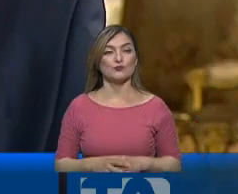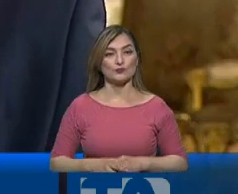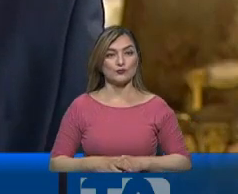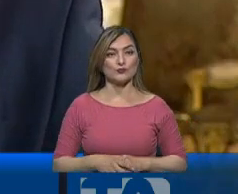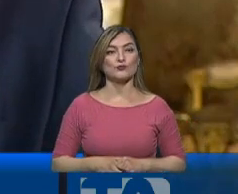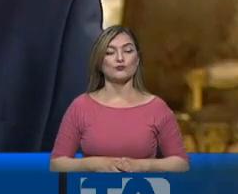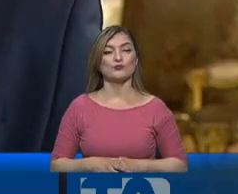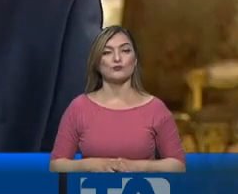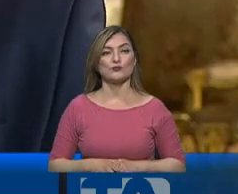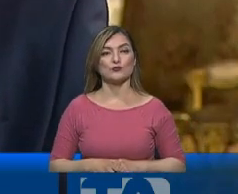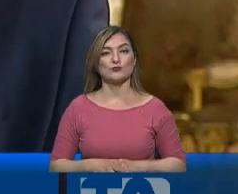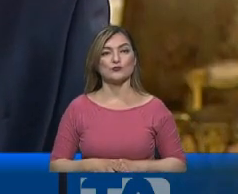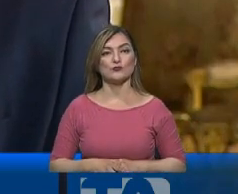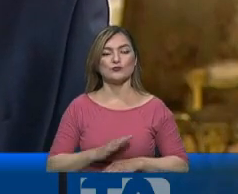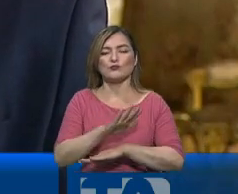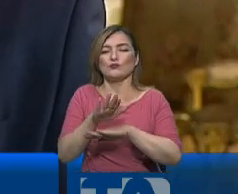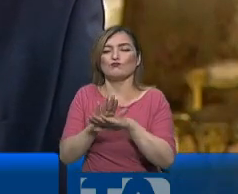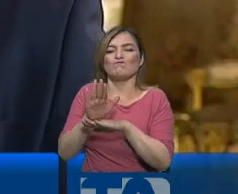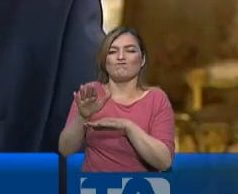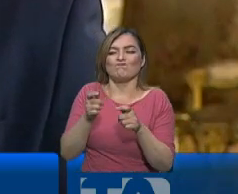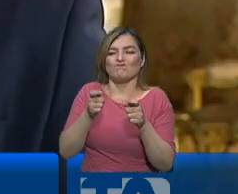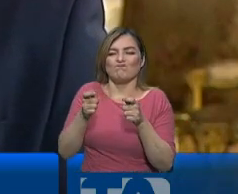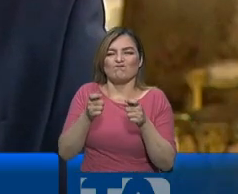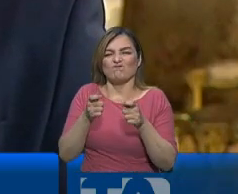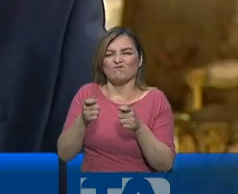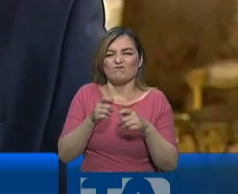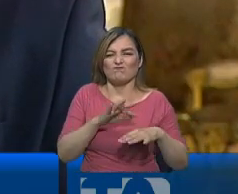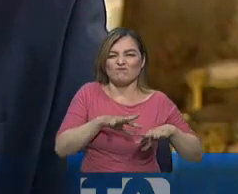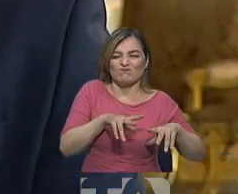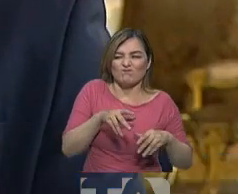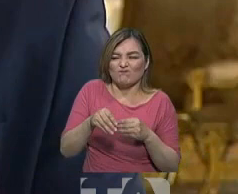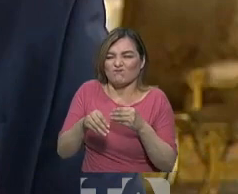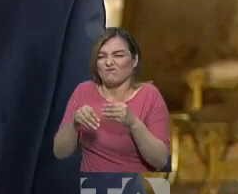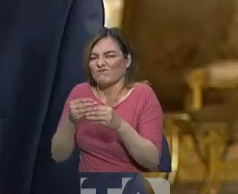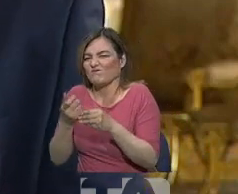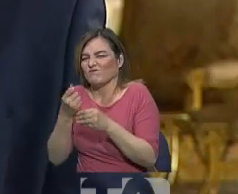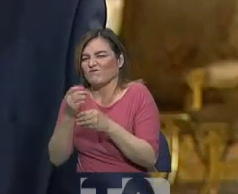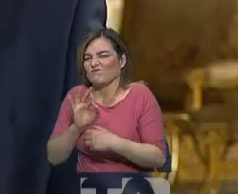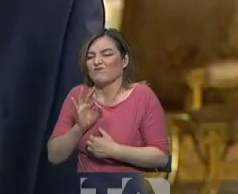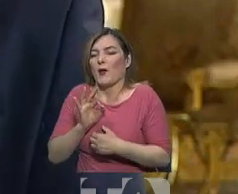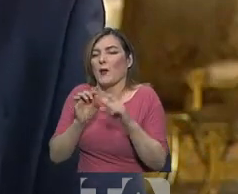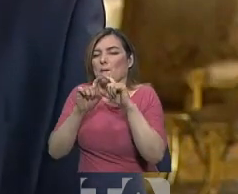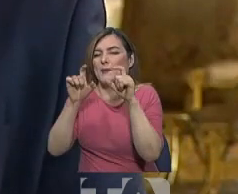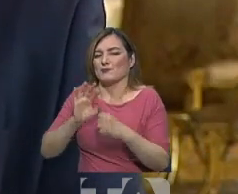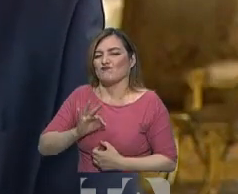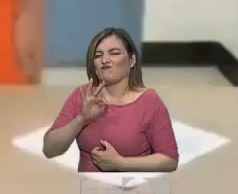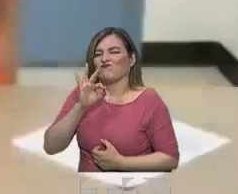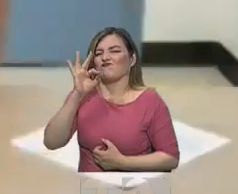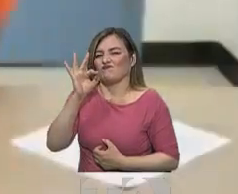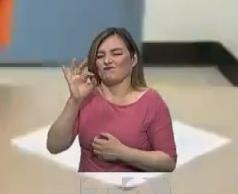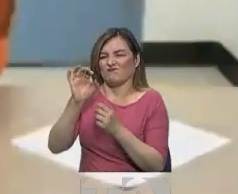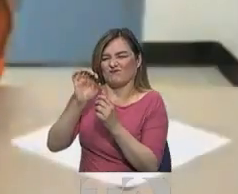todo lo que se cierne en las operaciones de blanqueo de dinero con empresas fachadas en toda américa latina